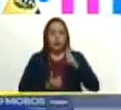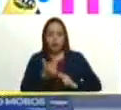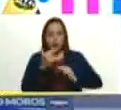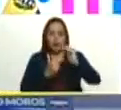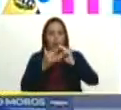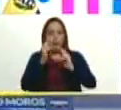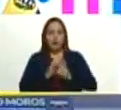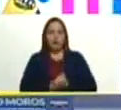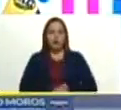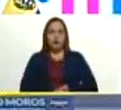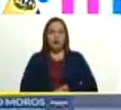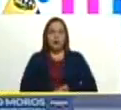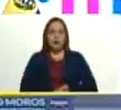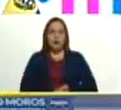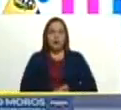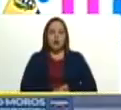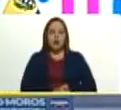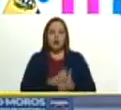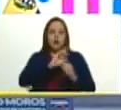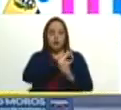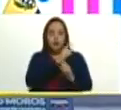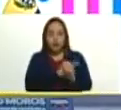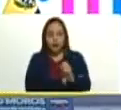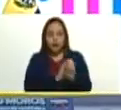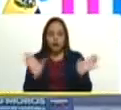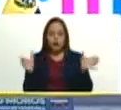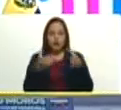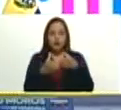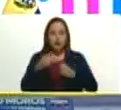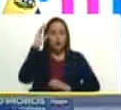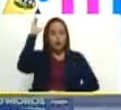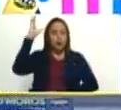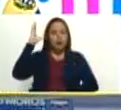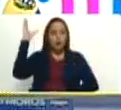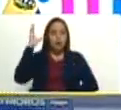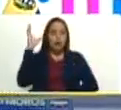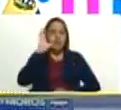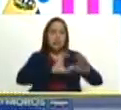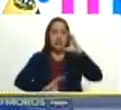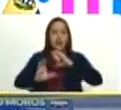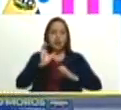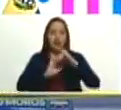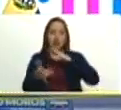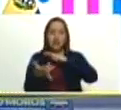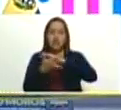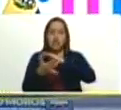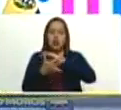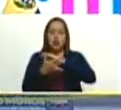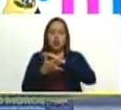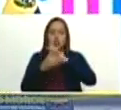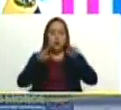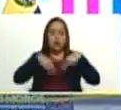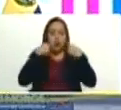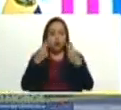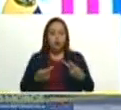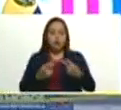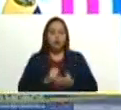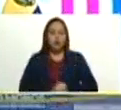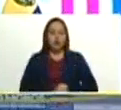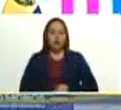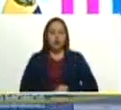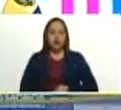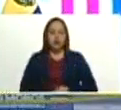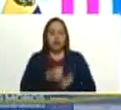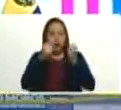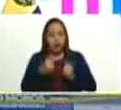construcción de un poder de conocimiento, de un poder científico, tecnológico y de innovación que